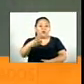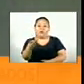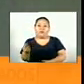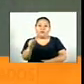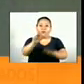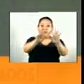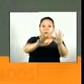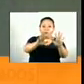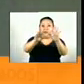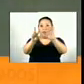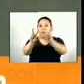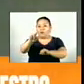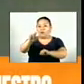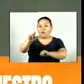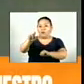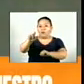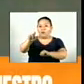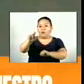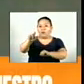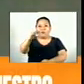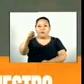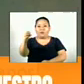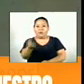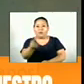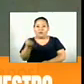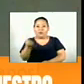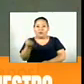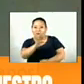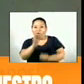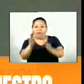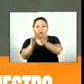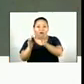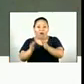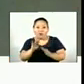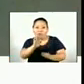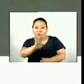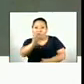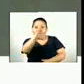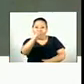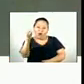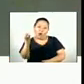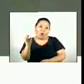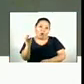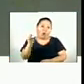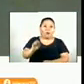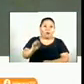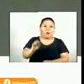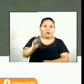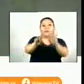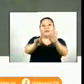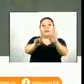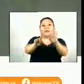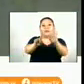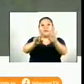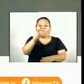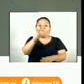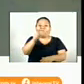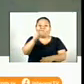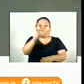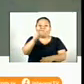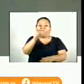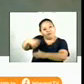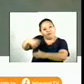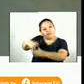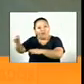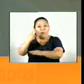de 82 millones 400 mil personas desplazadas de sus hogares ya sea en su país o más de 26 millones que han cruzado las fronteras nacionales